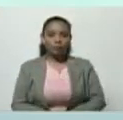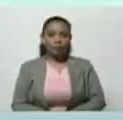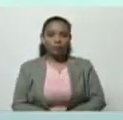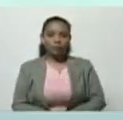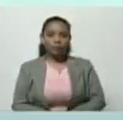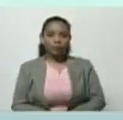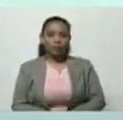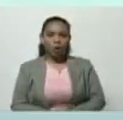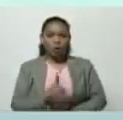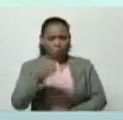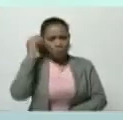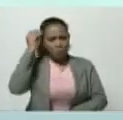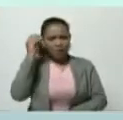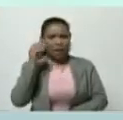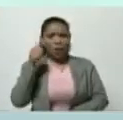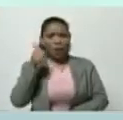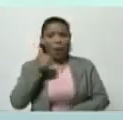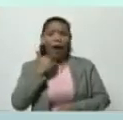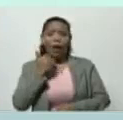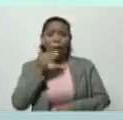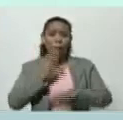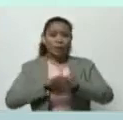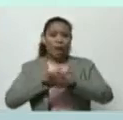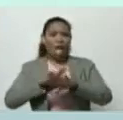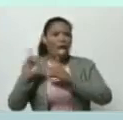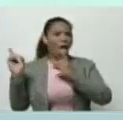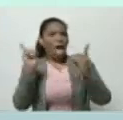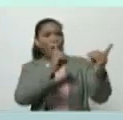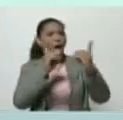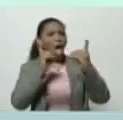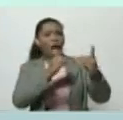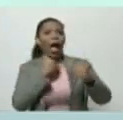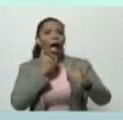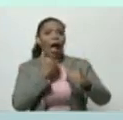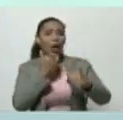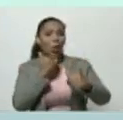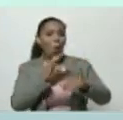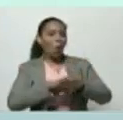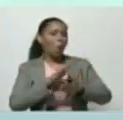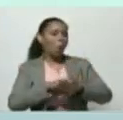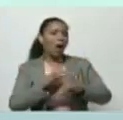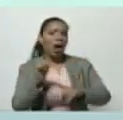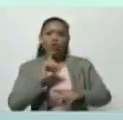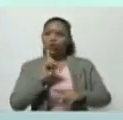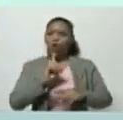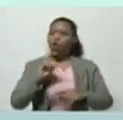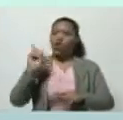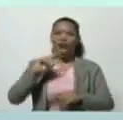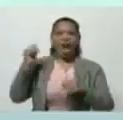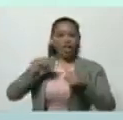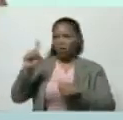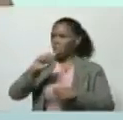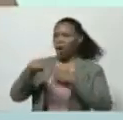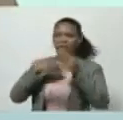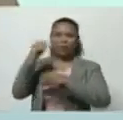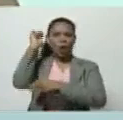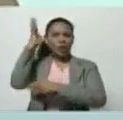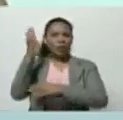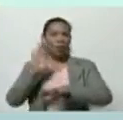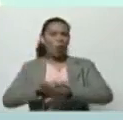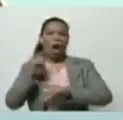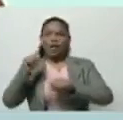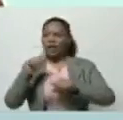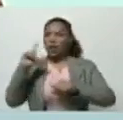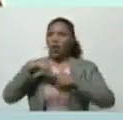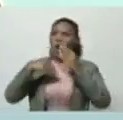Ellos, ¿tú crees que si hubiese pasado una discusión? Porque, no vamos a hacer aquí la asamblea porque aquí nos